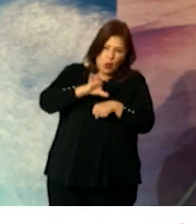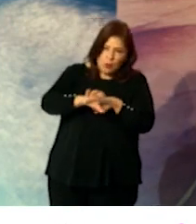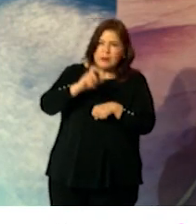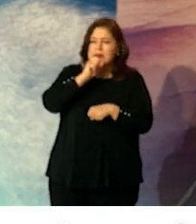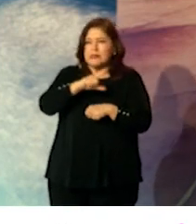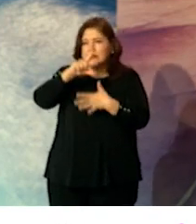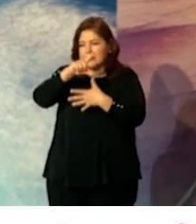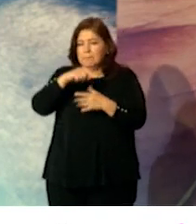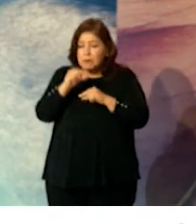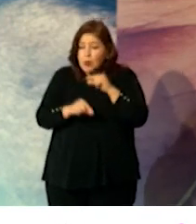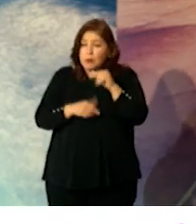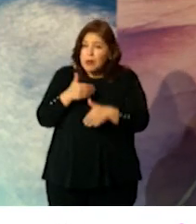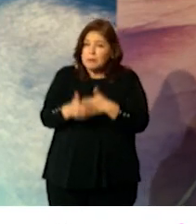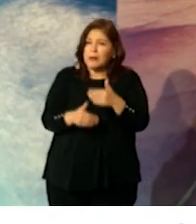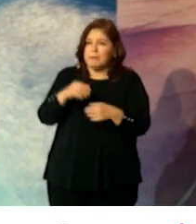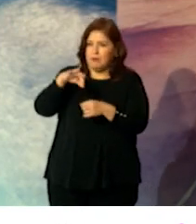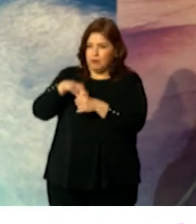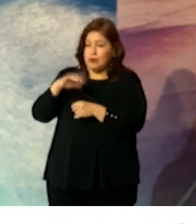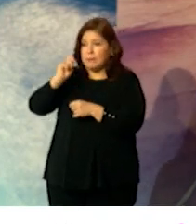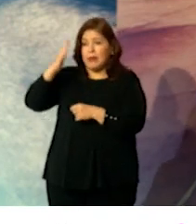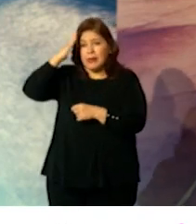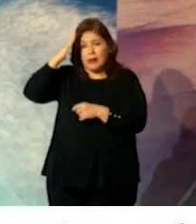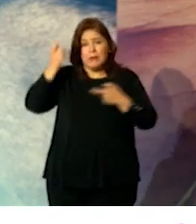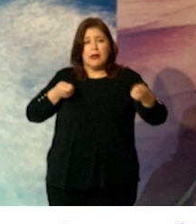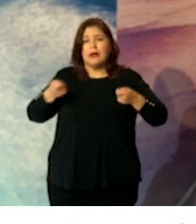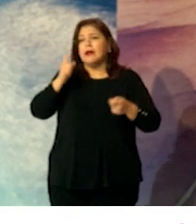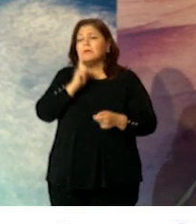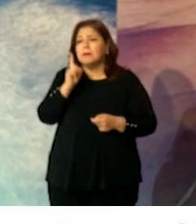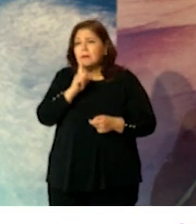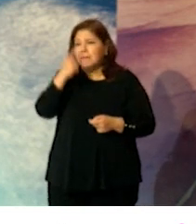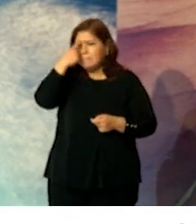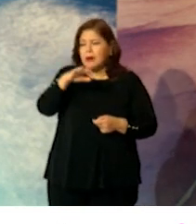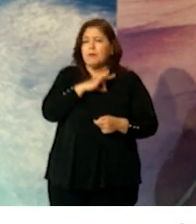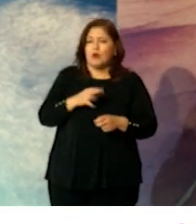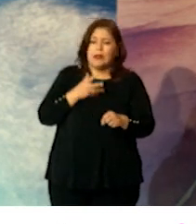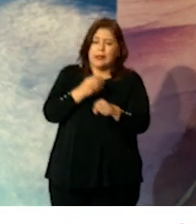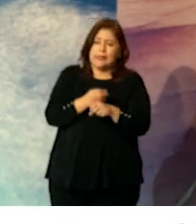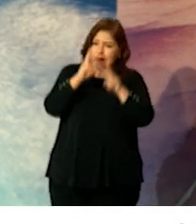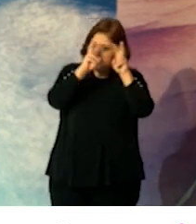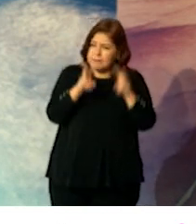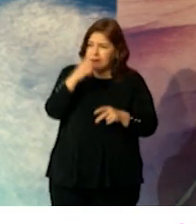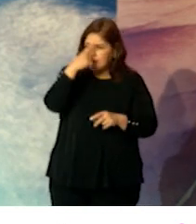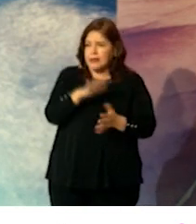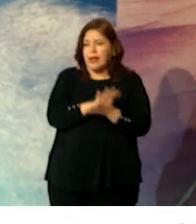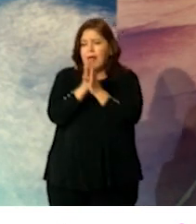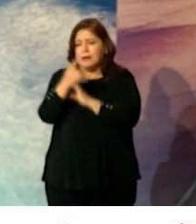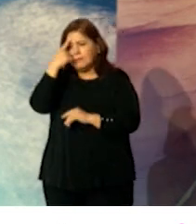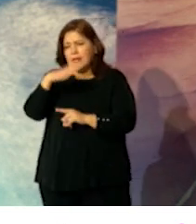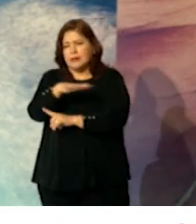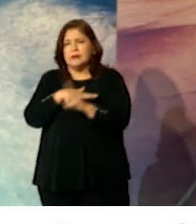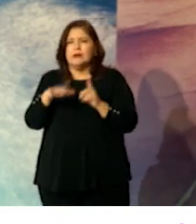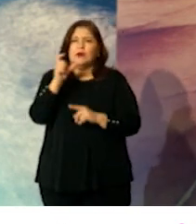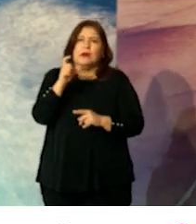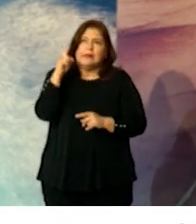vamos pian pianito, pero pues es un fondo liderado por mujeres y con temas de adaptación climática. Se pueden imaginar lo difícil. Cada vez que mandamos